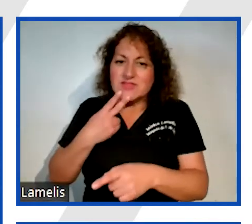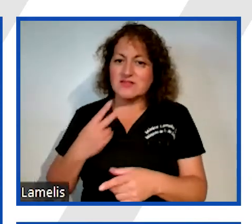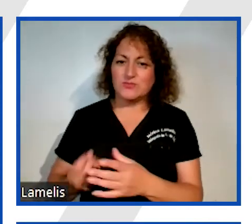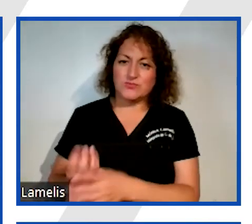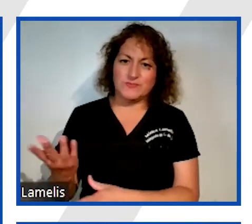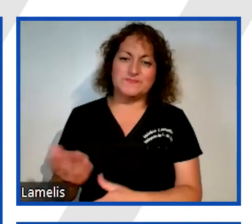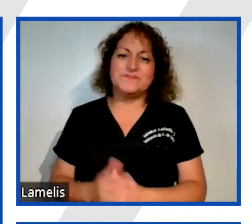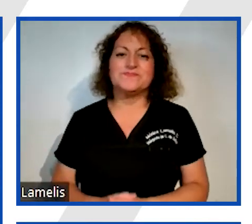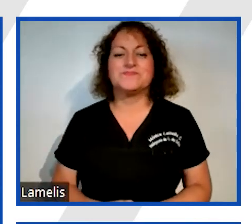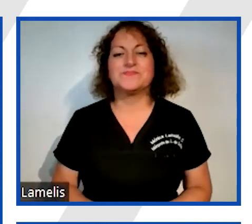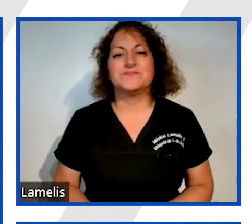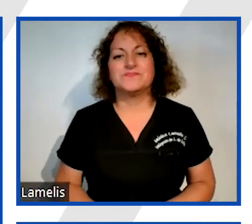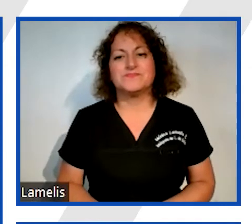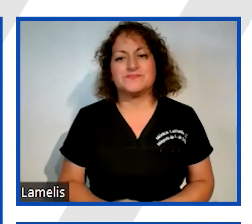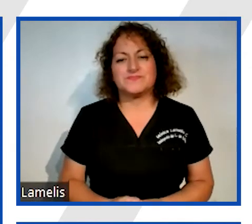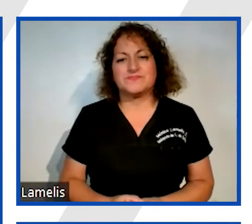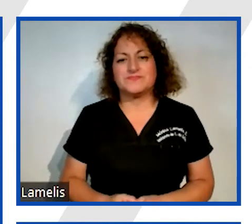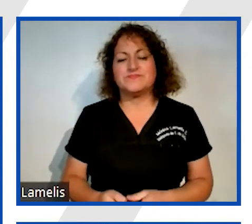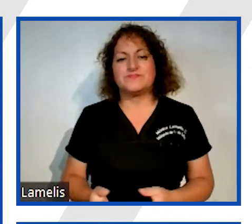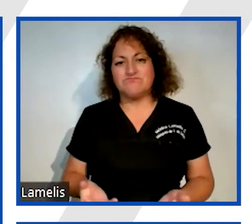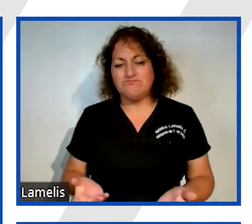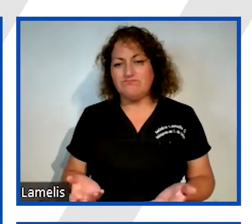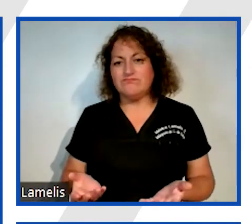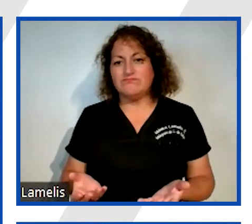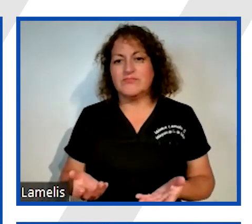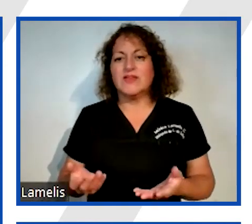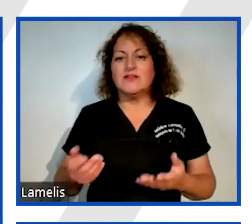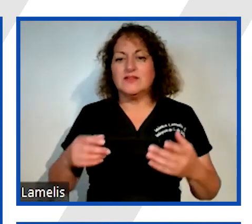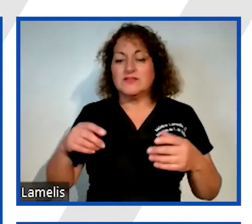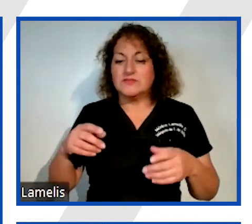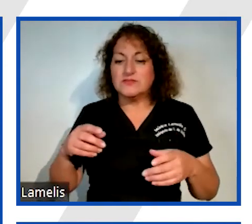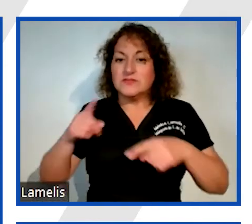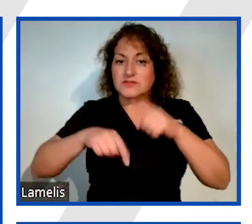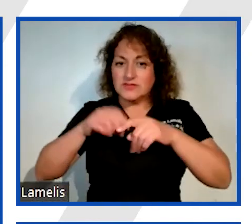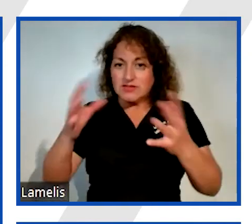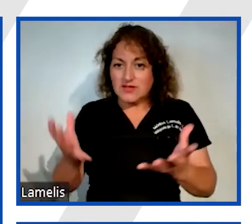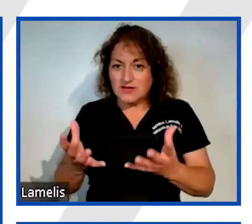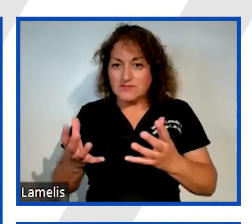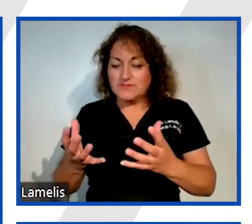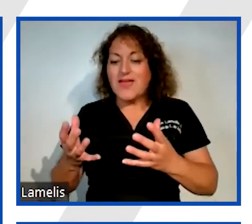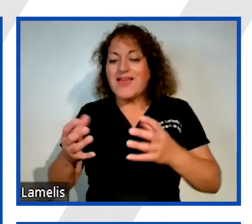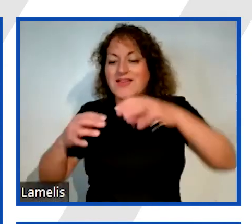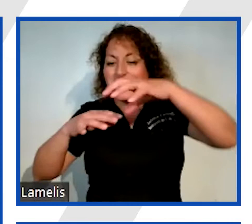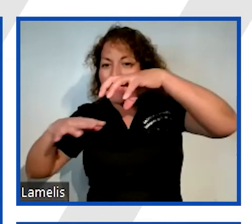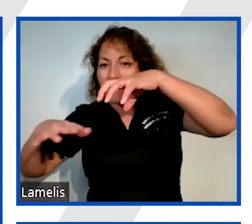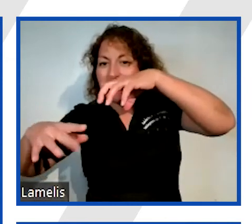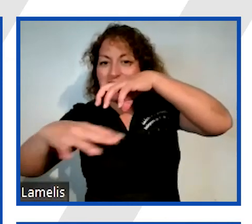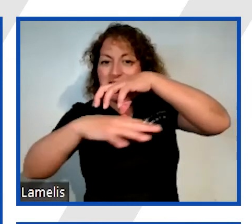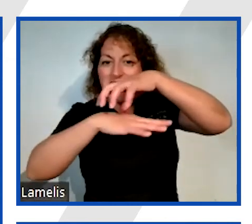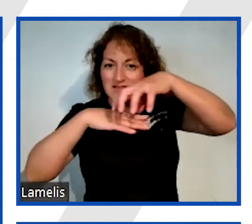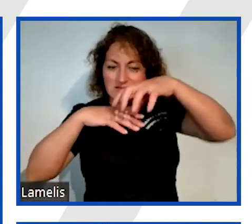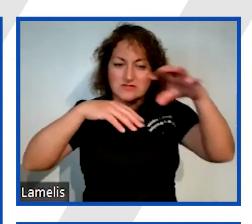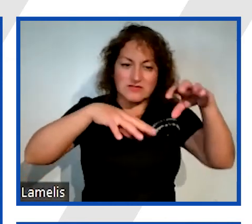de la vida empezó especificarse en cada una de las islas que existía dentro del planeta y cuando la